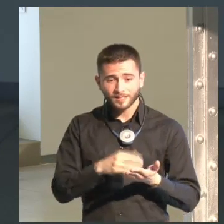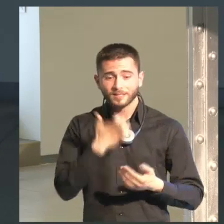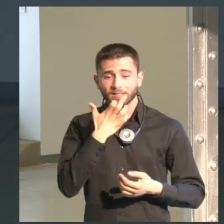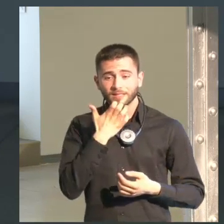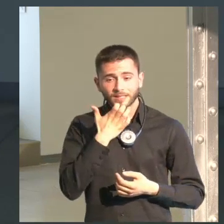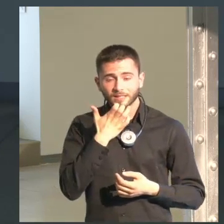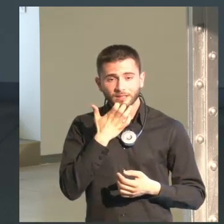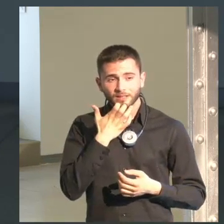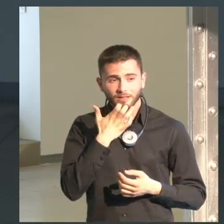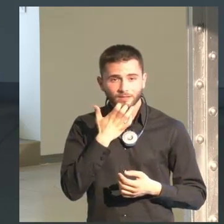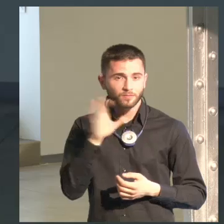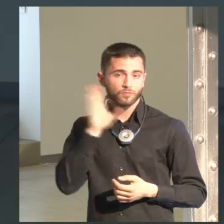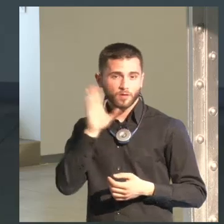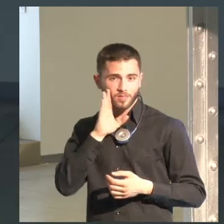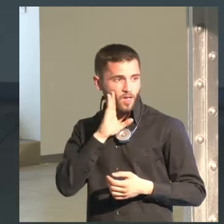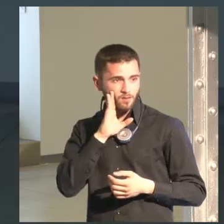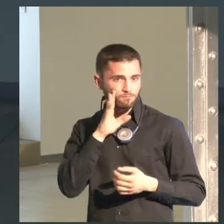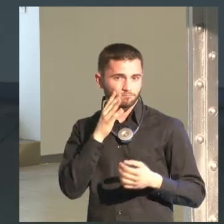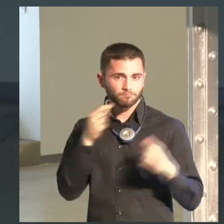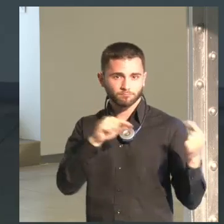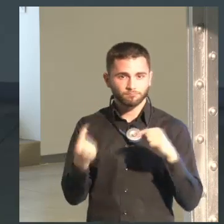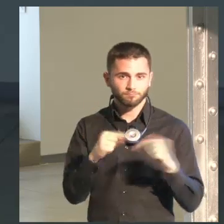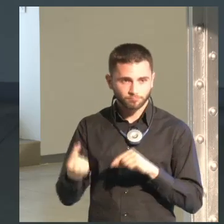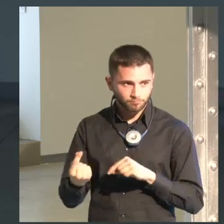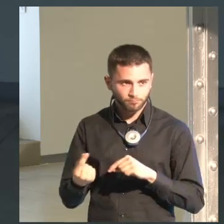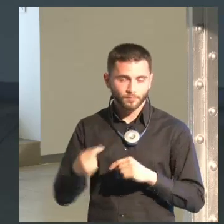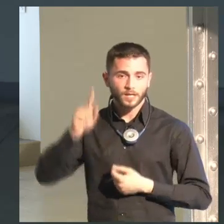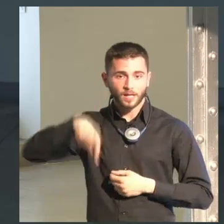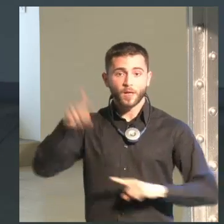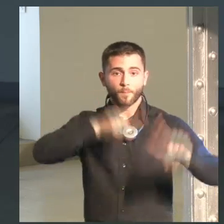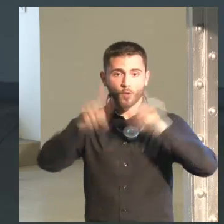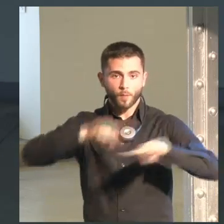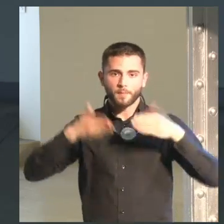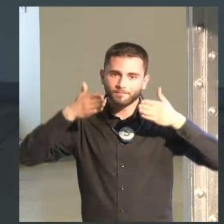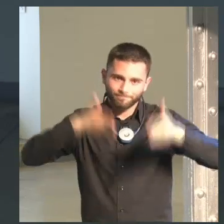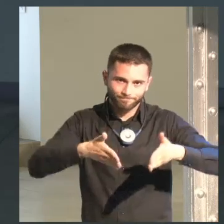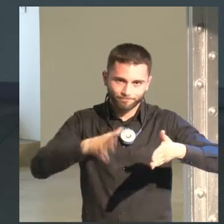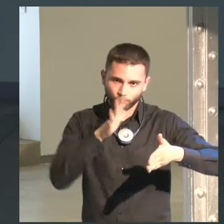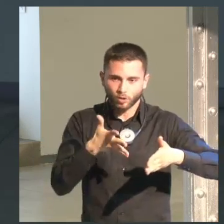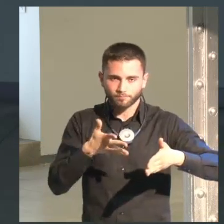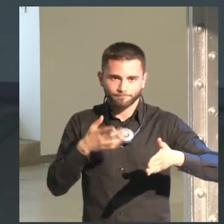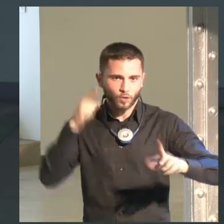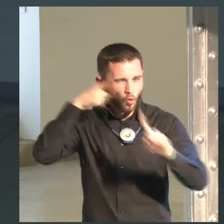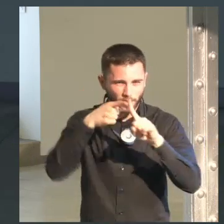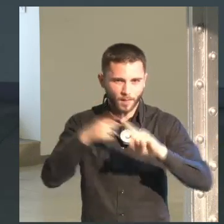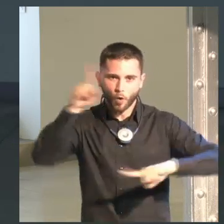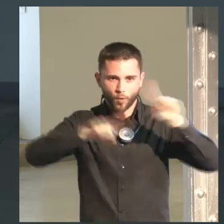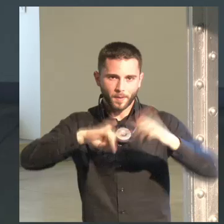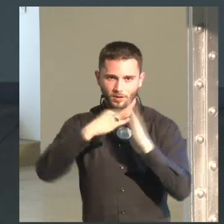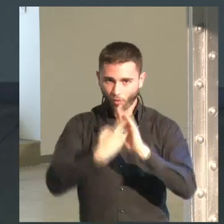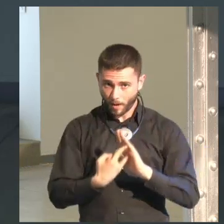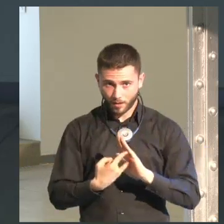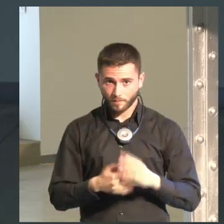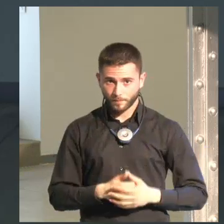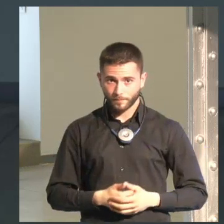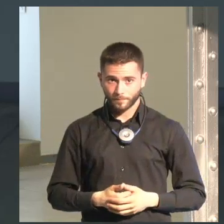de este tipo de cosas, bueno, también hacer hincapié en los problemas, porque es a lo que nos tenemos que dedicar, a resolverlos, pero que